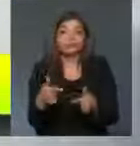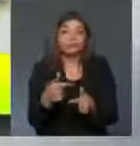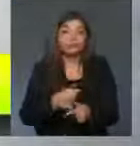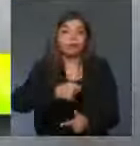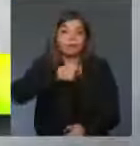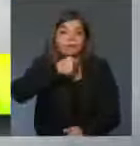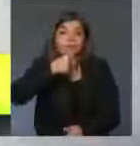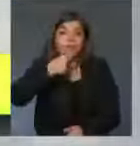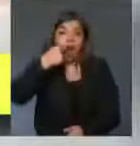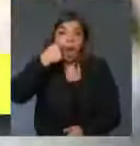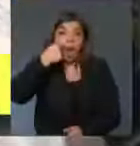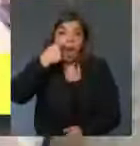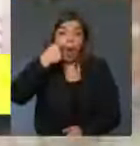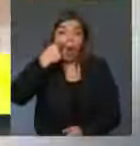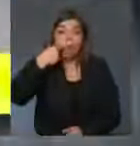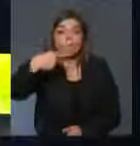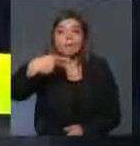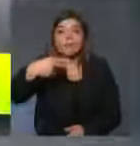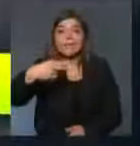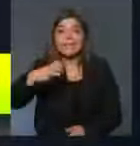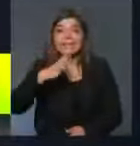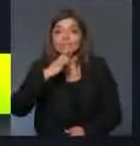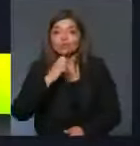para seguir persiguiendo a Jadue.